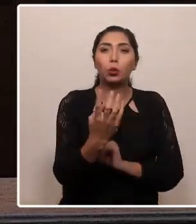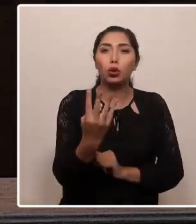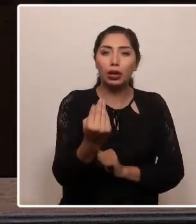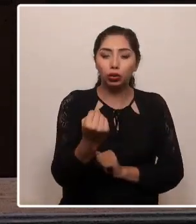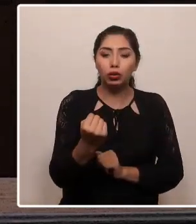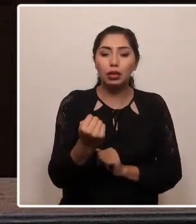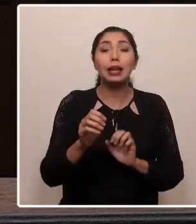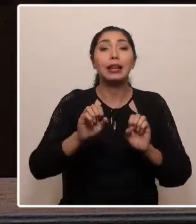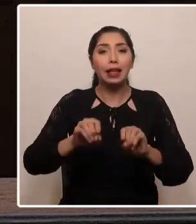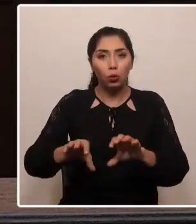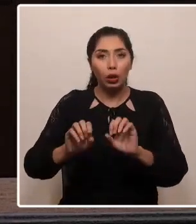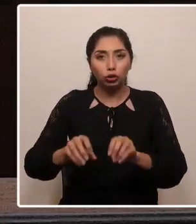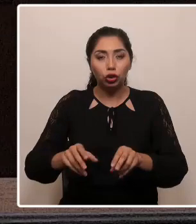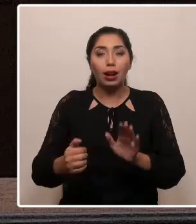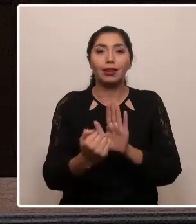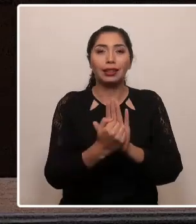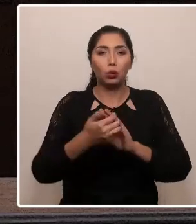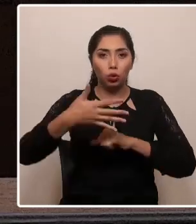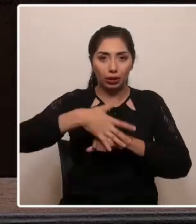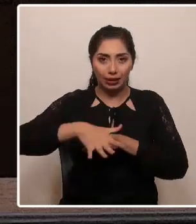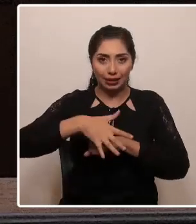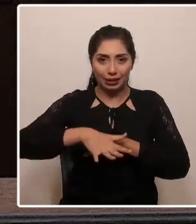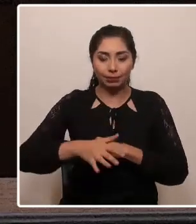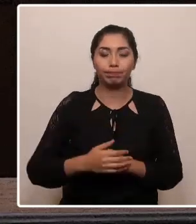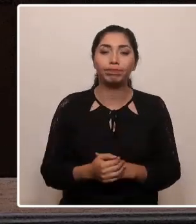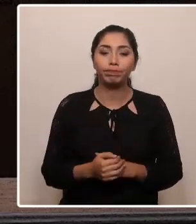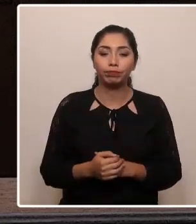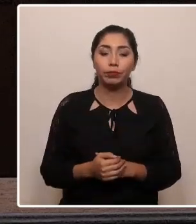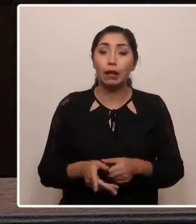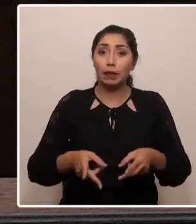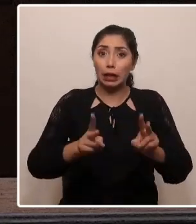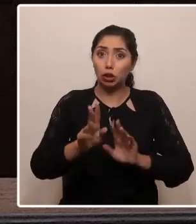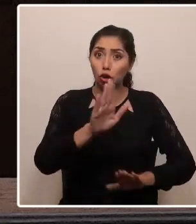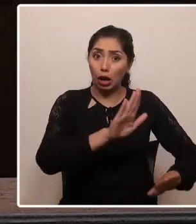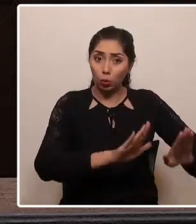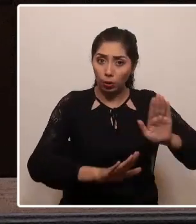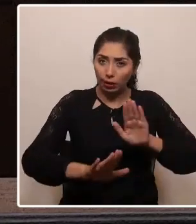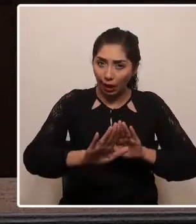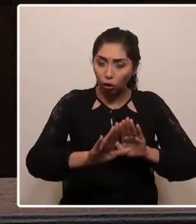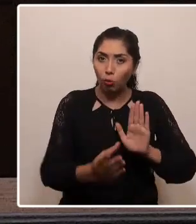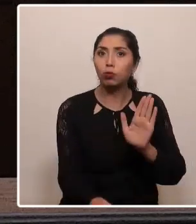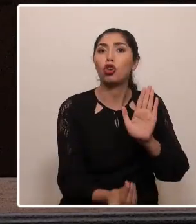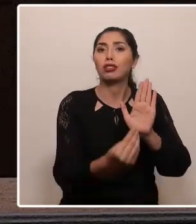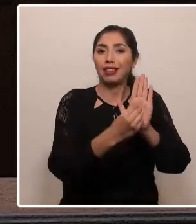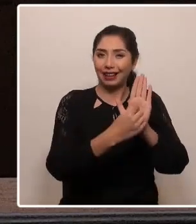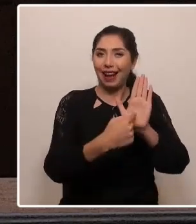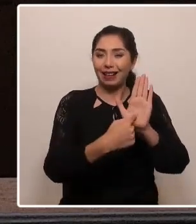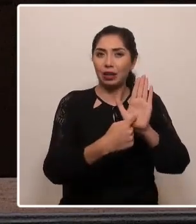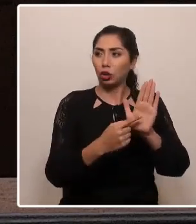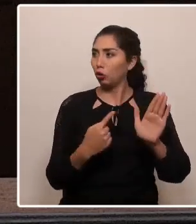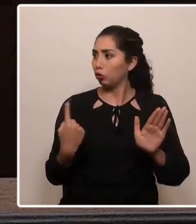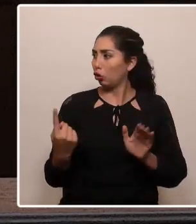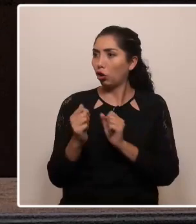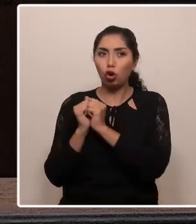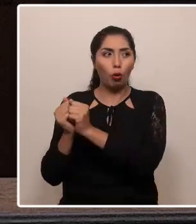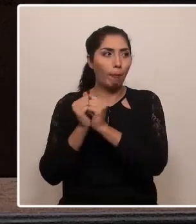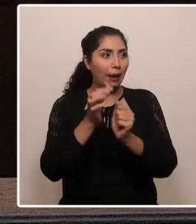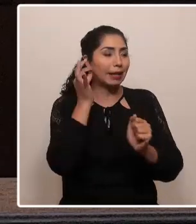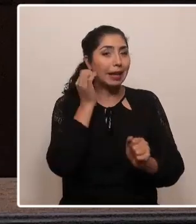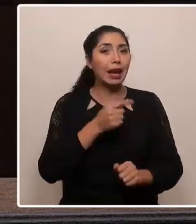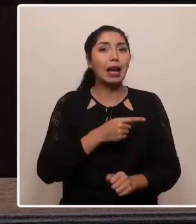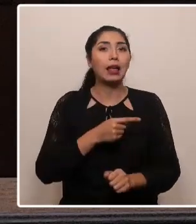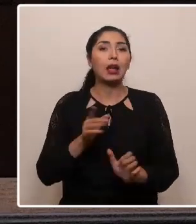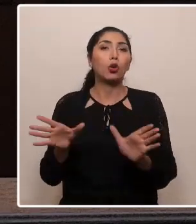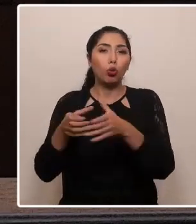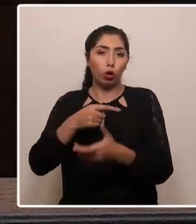educación, el artículo 15. Consagrar el derecho al cuidado, derecho por el cual hemos luchado con mis compañeras de Yo Cuido, y el